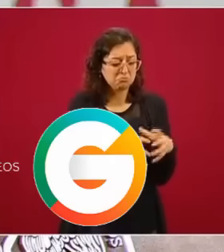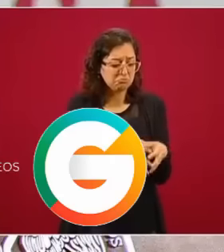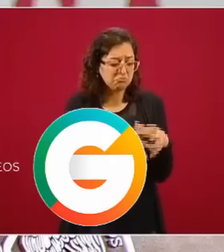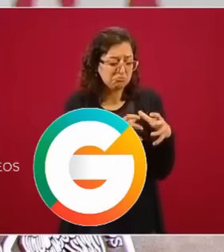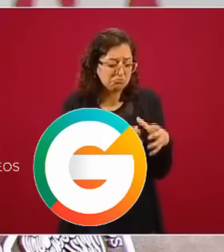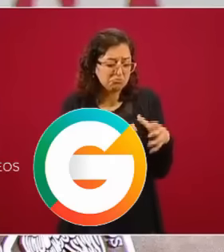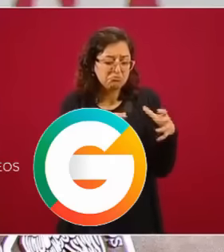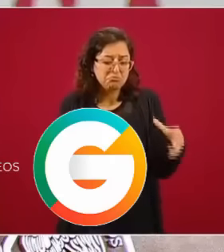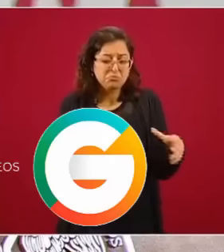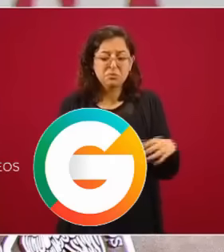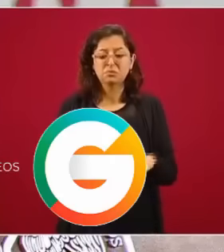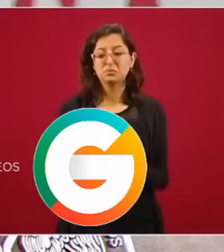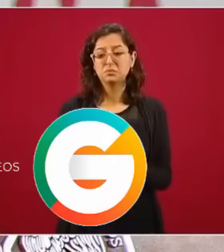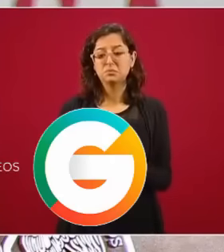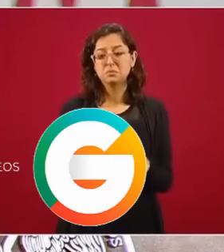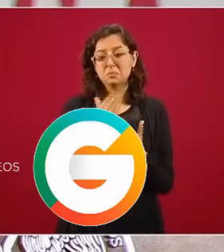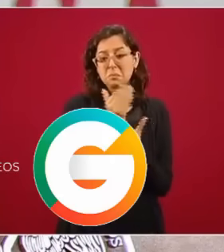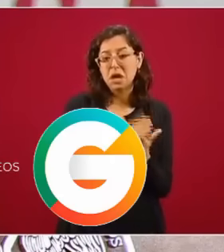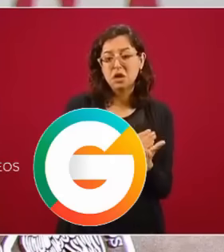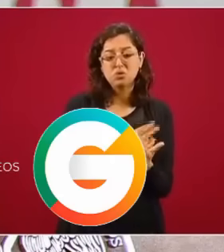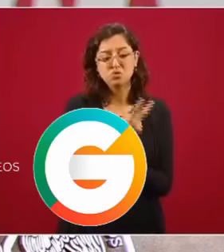ya está menos.